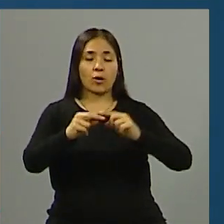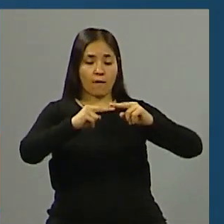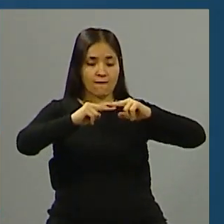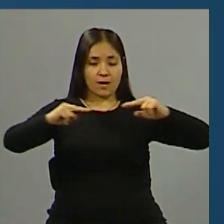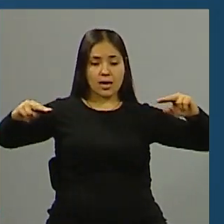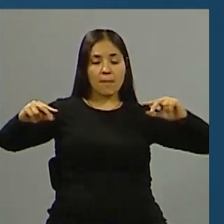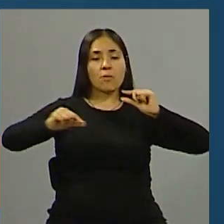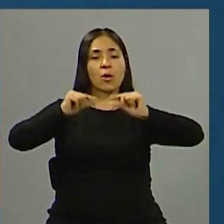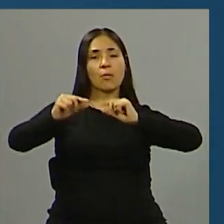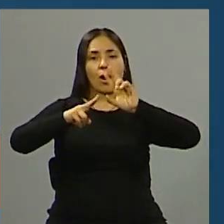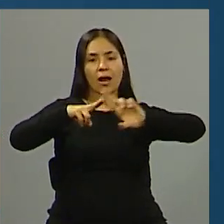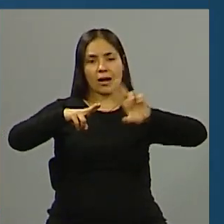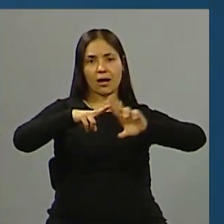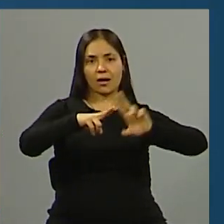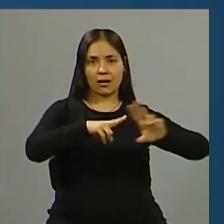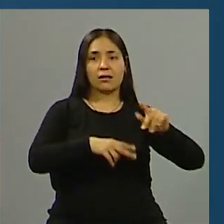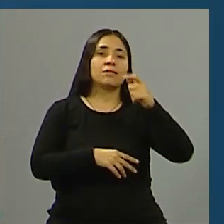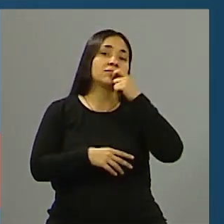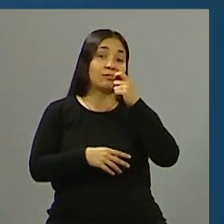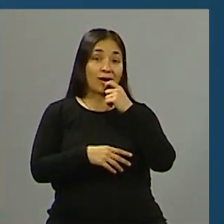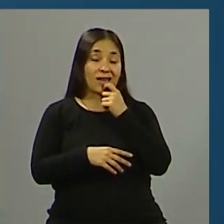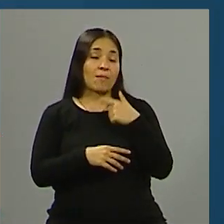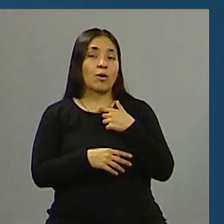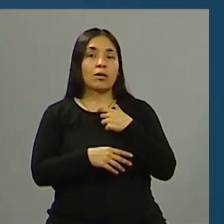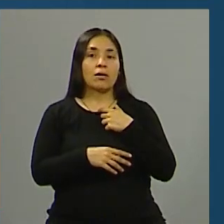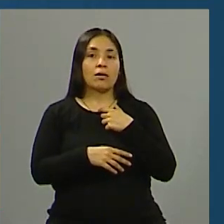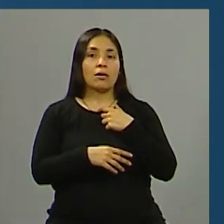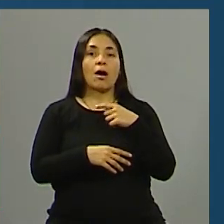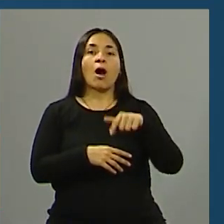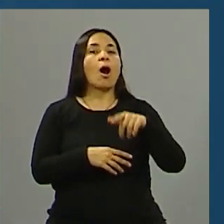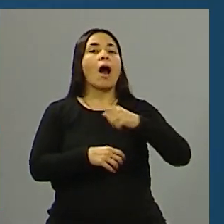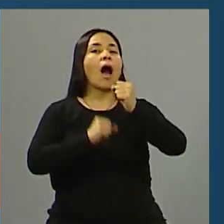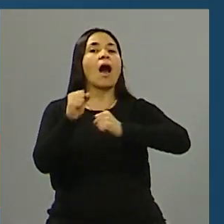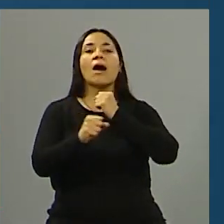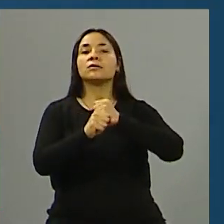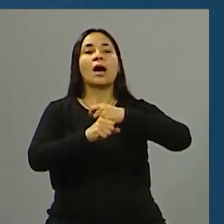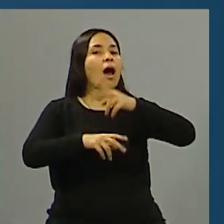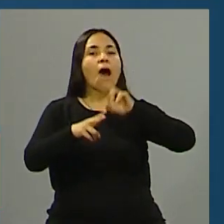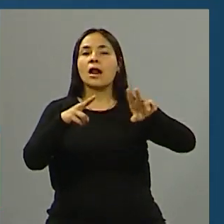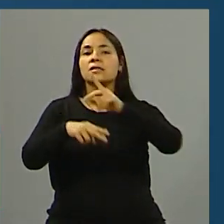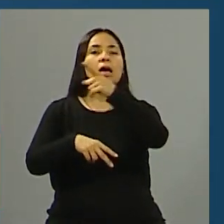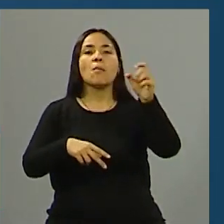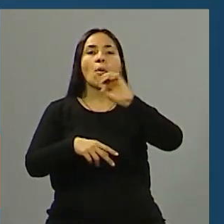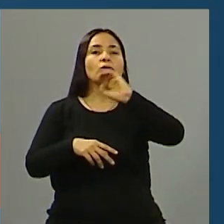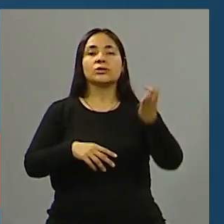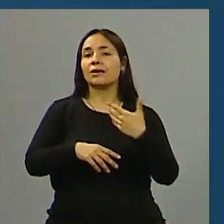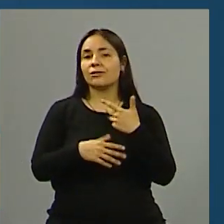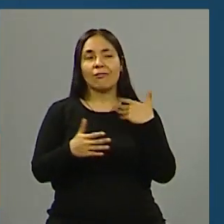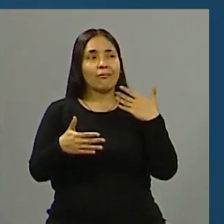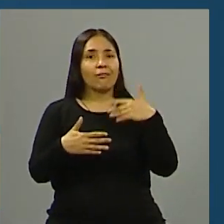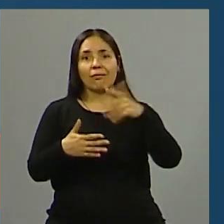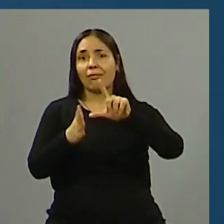paso a paso. Si no, el tren no llegaba más. La verdad que eso nos pasa en varios ramales. Digo, el tren a Tucumán también tarda